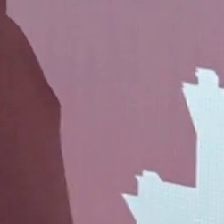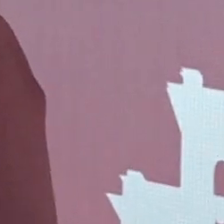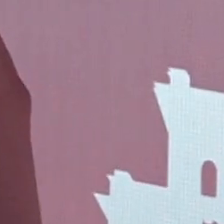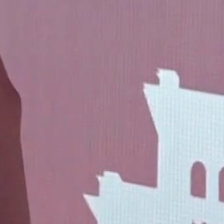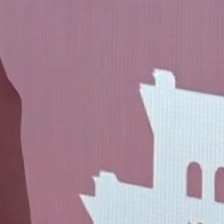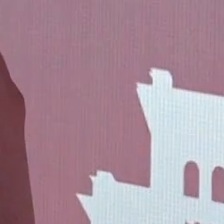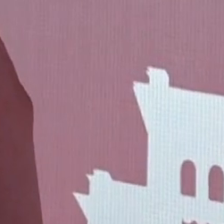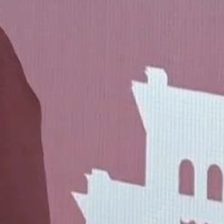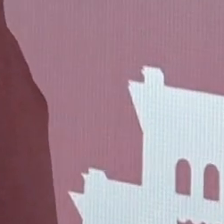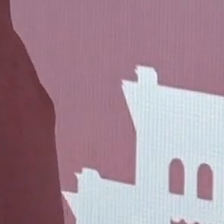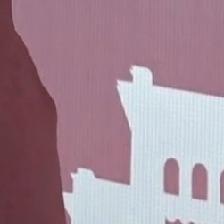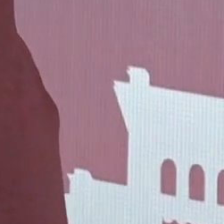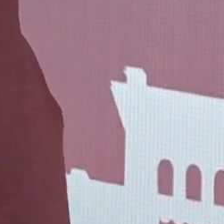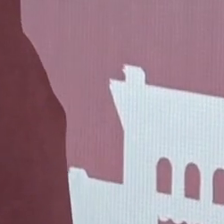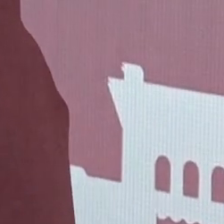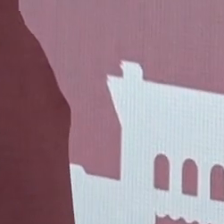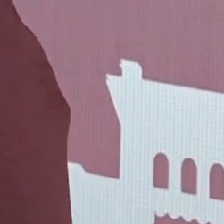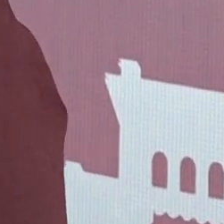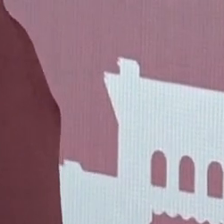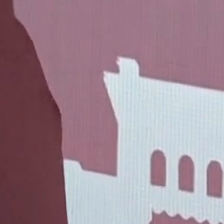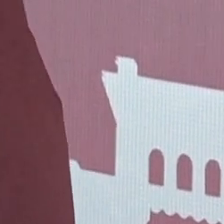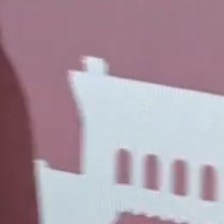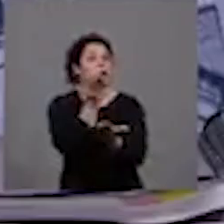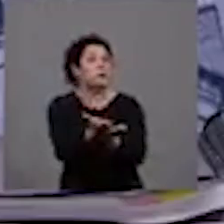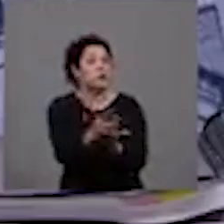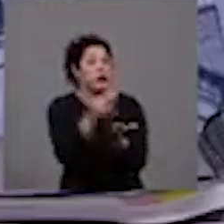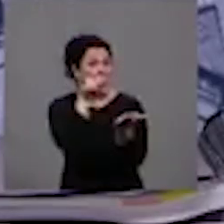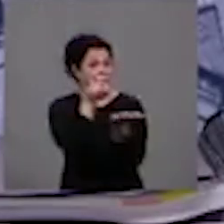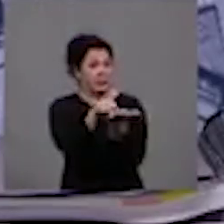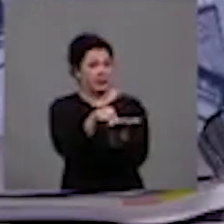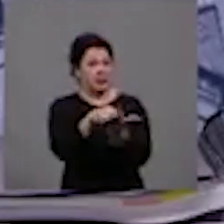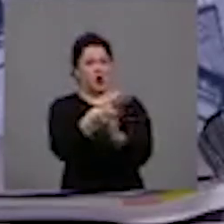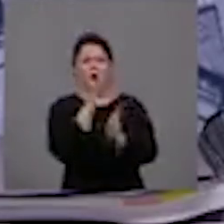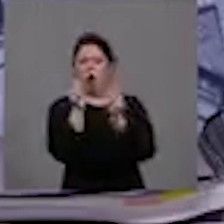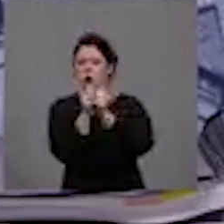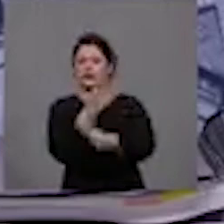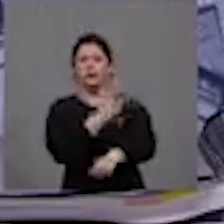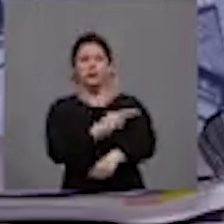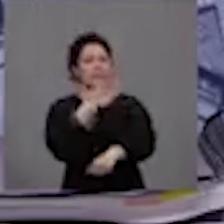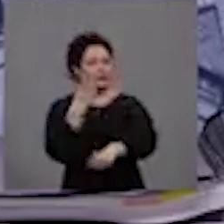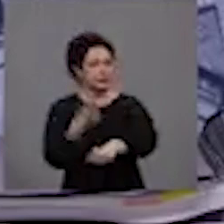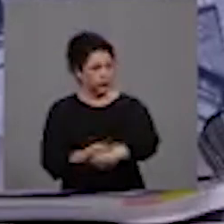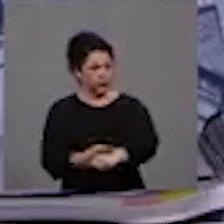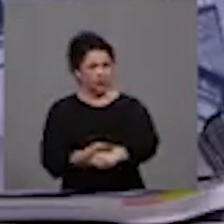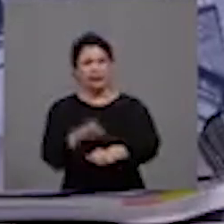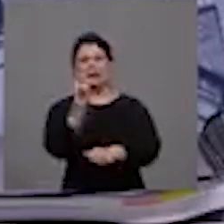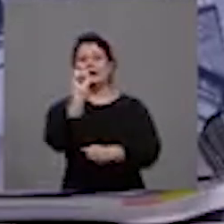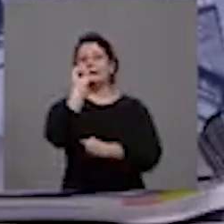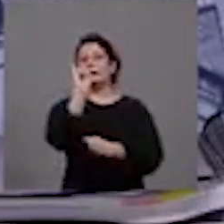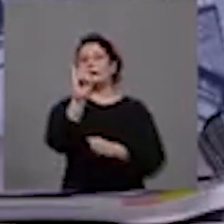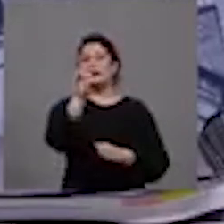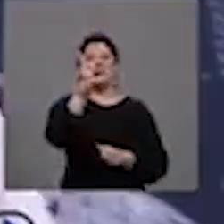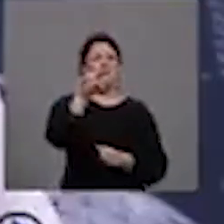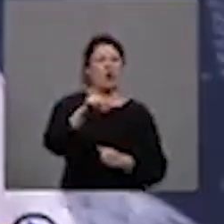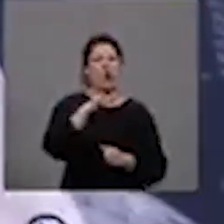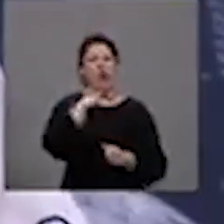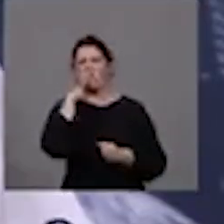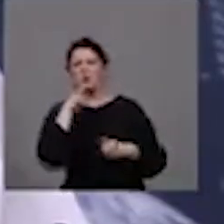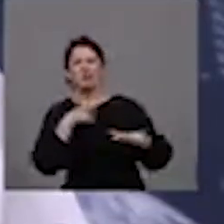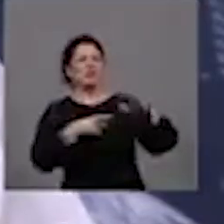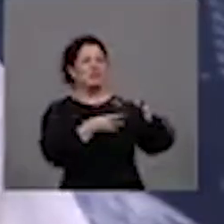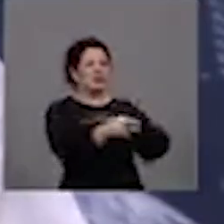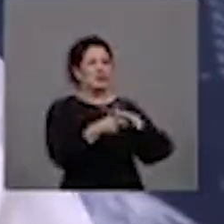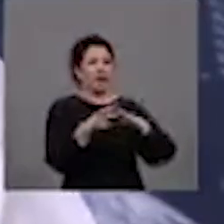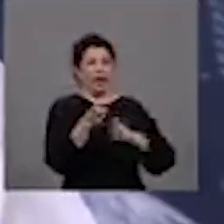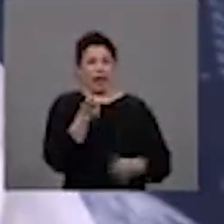ambiente y educación. La candidata del PAN, PRI y PRD, Laura Haro, señaló al candidato de Movimiento Ciudadano, Pablo Lemus, de hacer negocios con